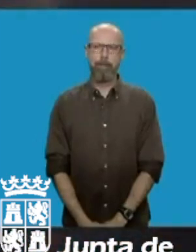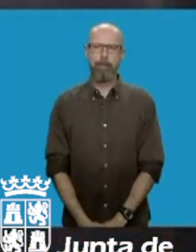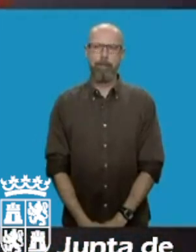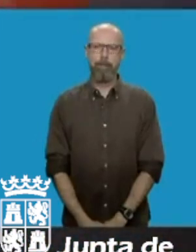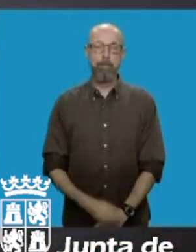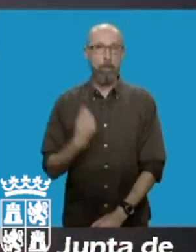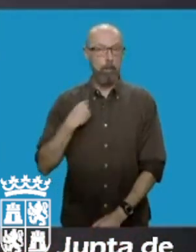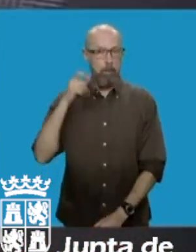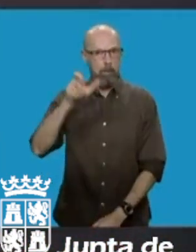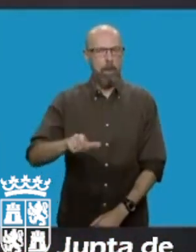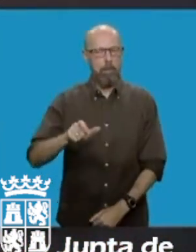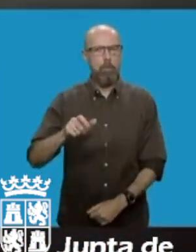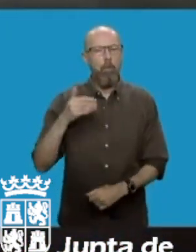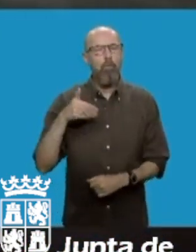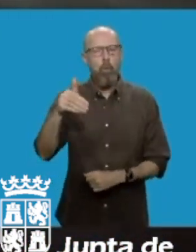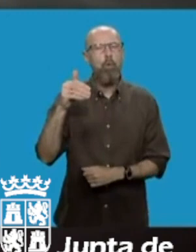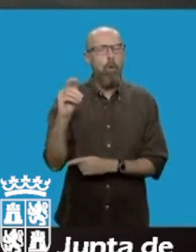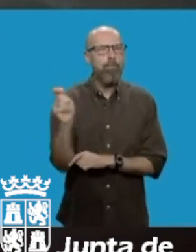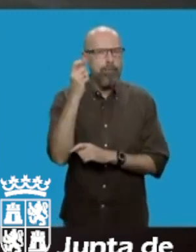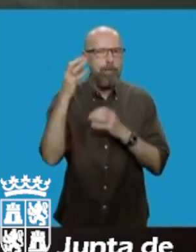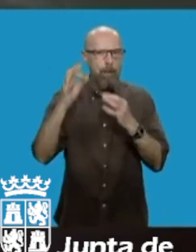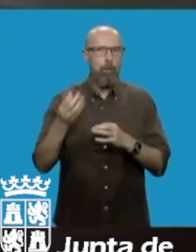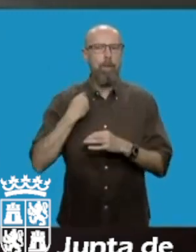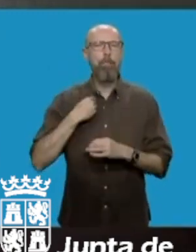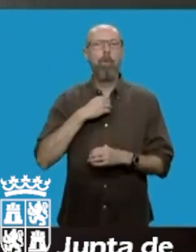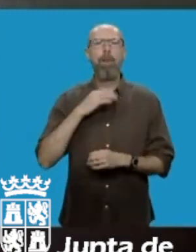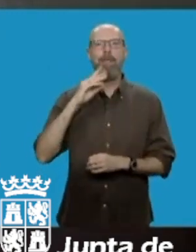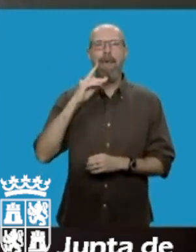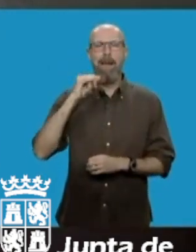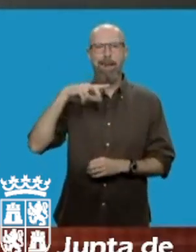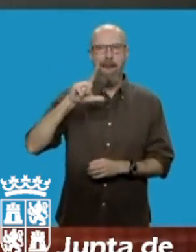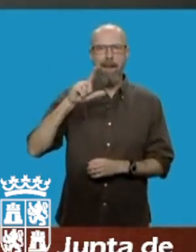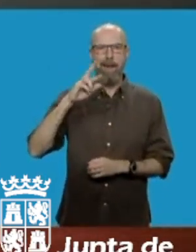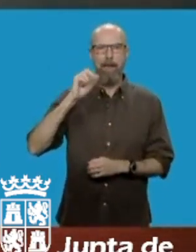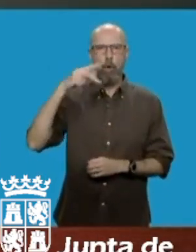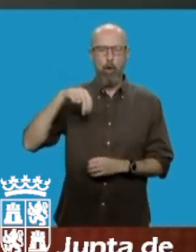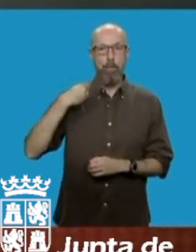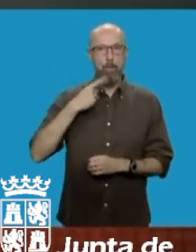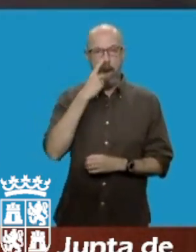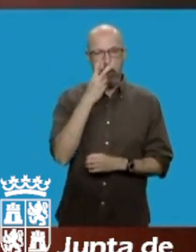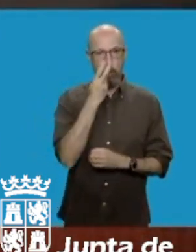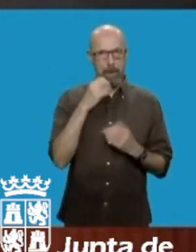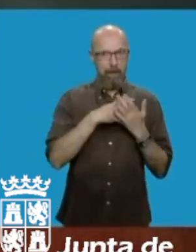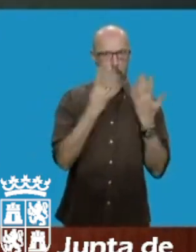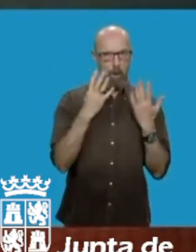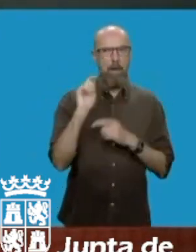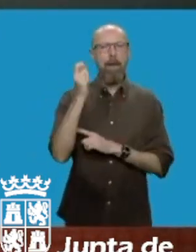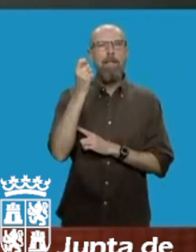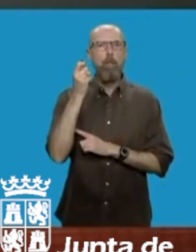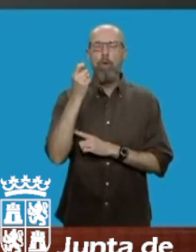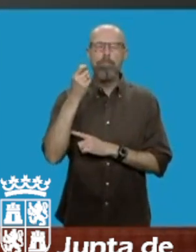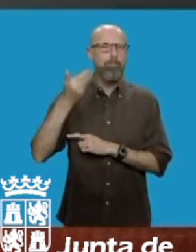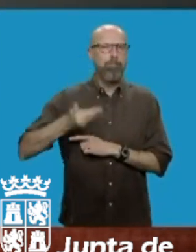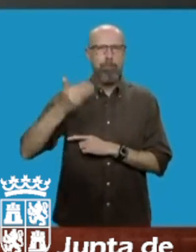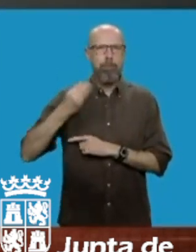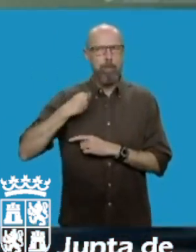Es una de las grandes promesas del tenis español. Daniel Rincón lograba en 2019 una gesta al alcance de muy pocos. El